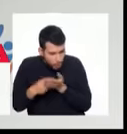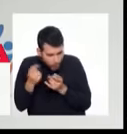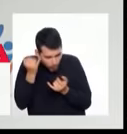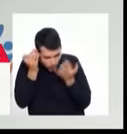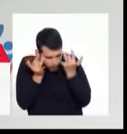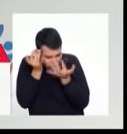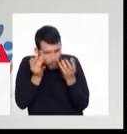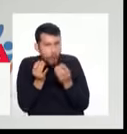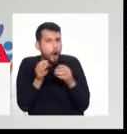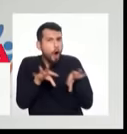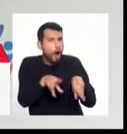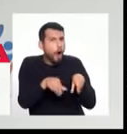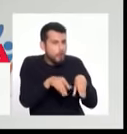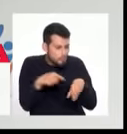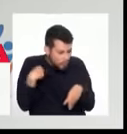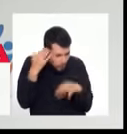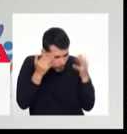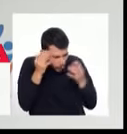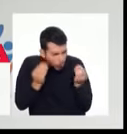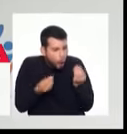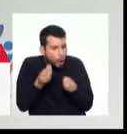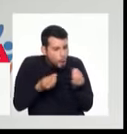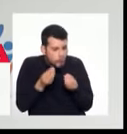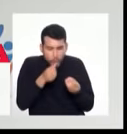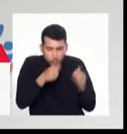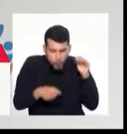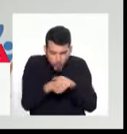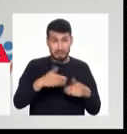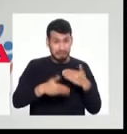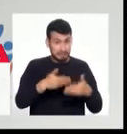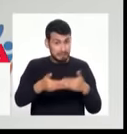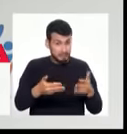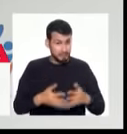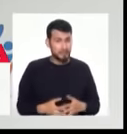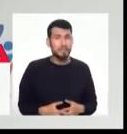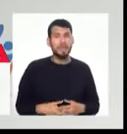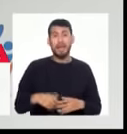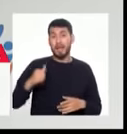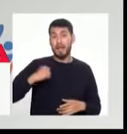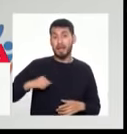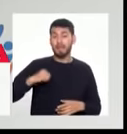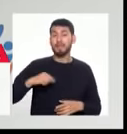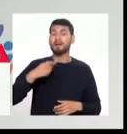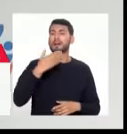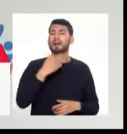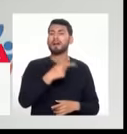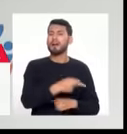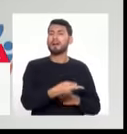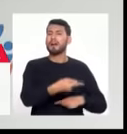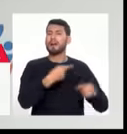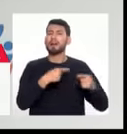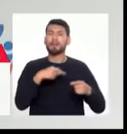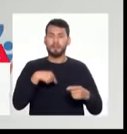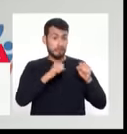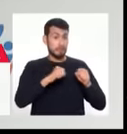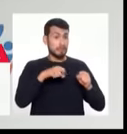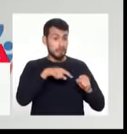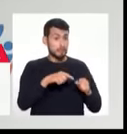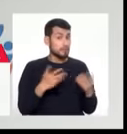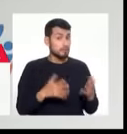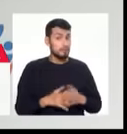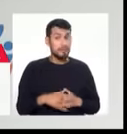Adivina. Hay una diferencia. Es fácil de adivinar. ¿No? Entonces, creo, ¿no? Yo creo que acá lo que les falta a ellos es una